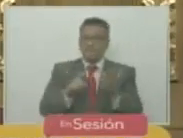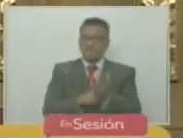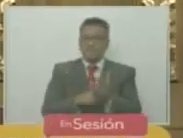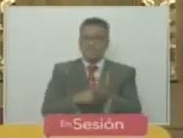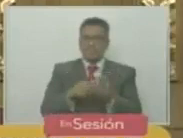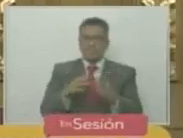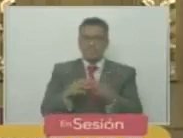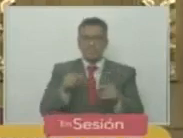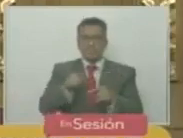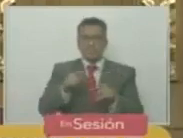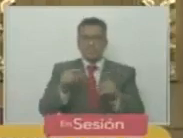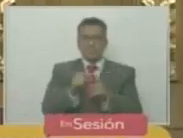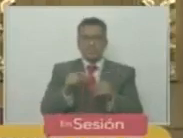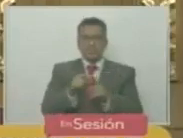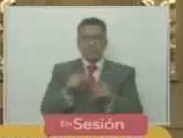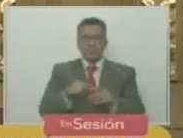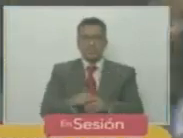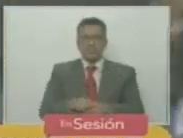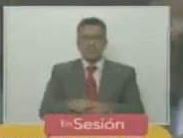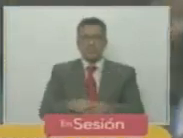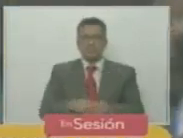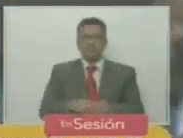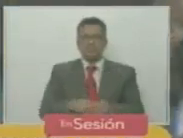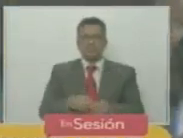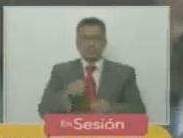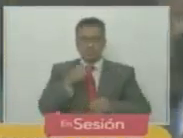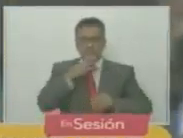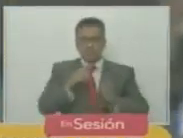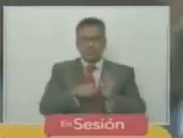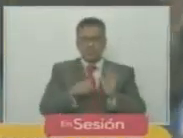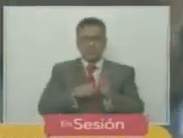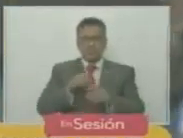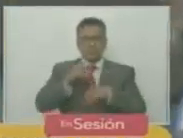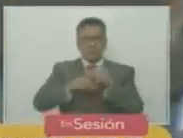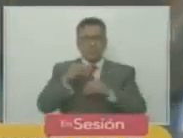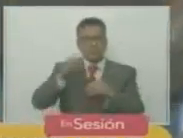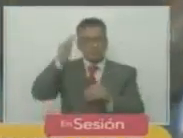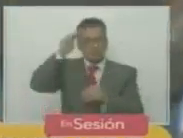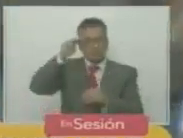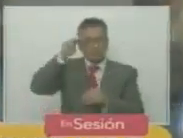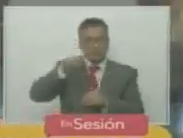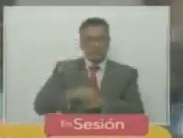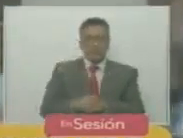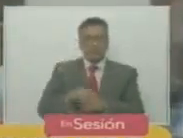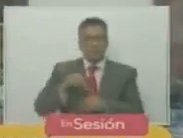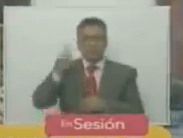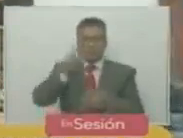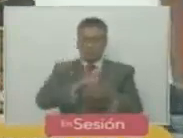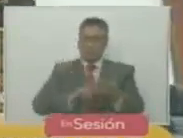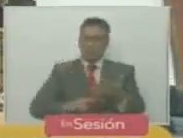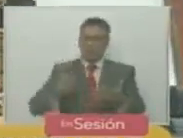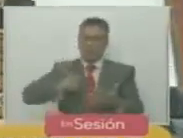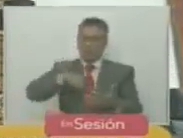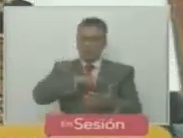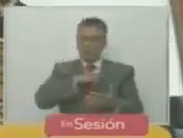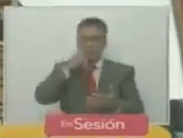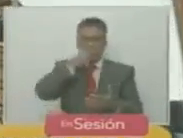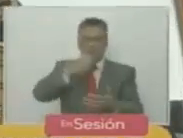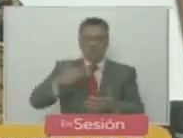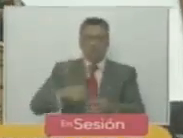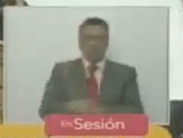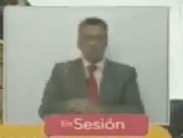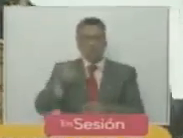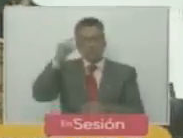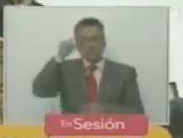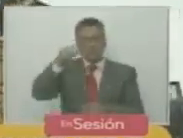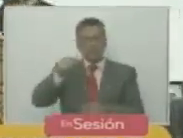sentido de esta palabra maravillosa como la de ser maestro. Chávez enseñó a leer a nuestro pueblo, lo